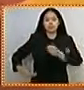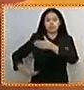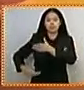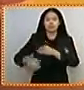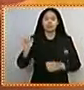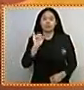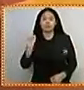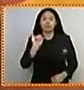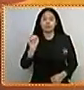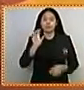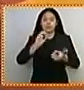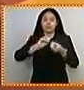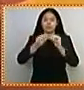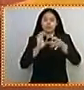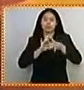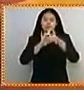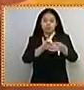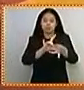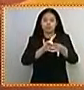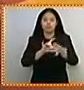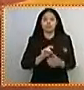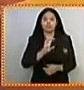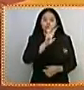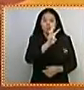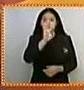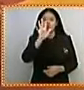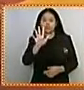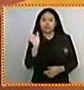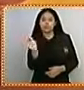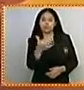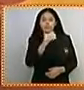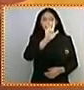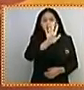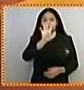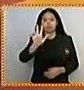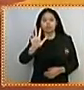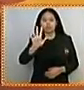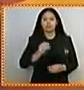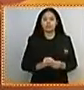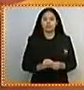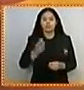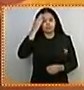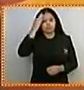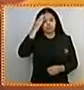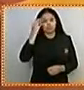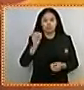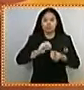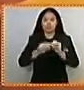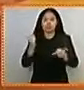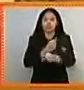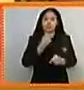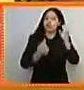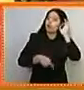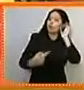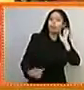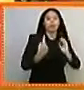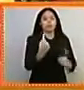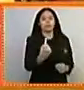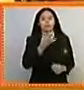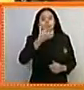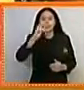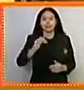de izquierda, otros de los que lo relacionan. 65 y 55. Conoceremos el número ganador para más uno.